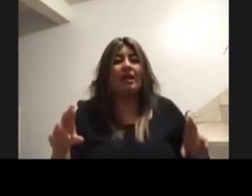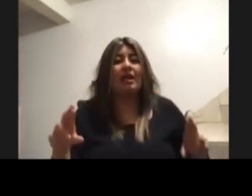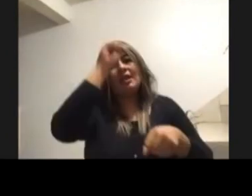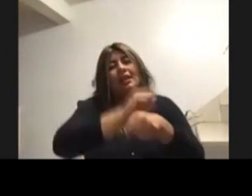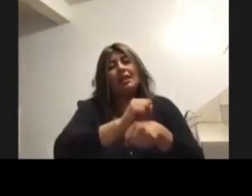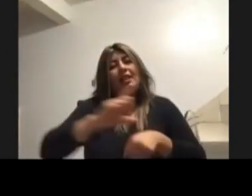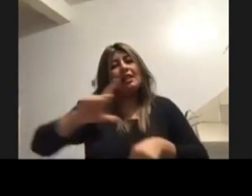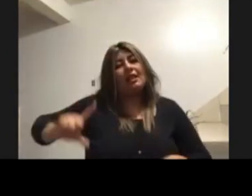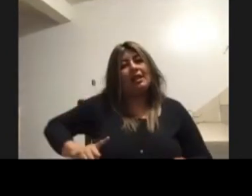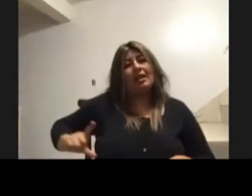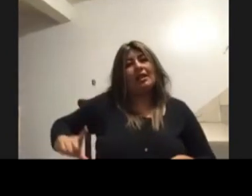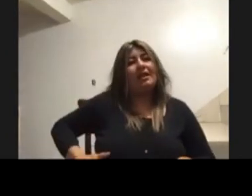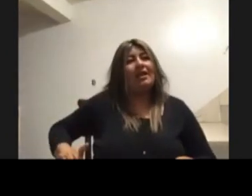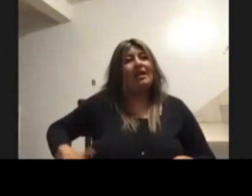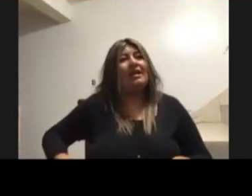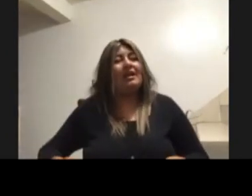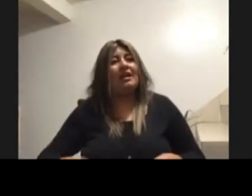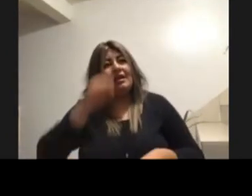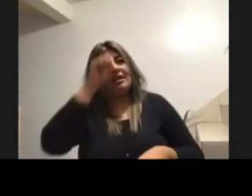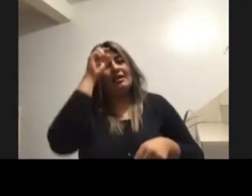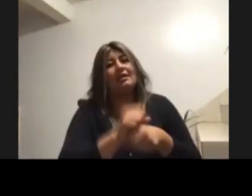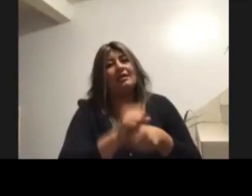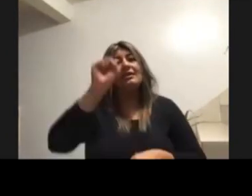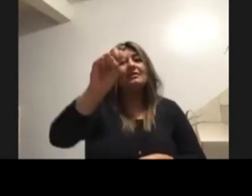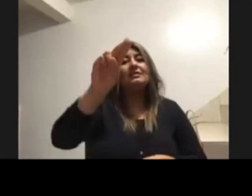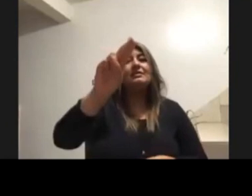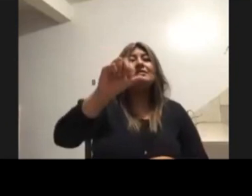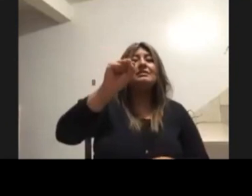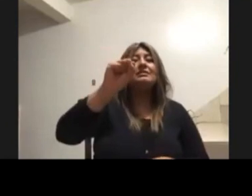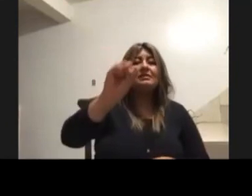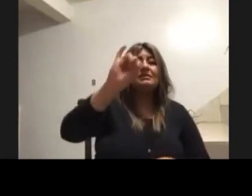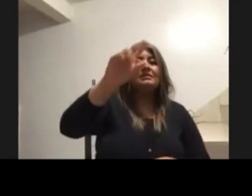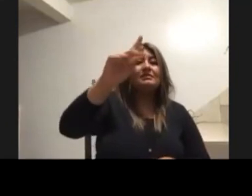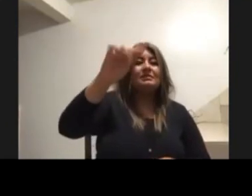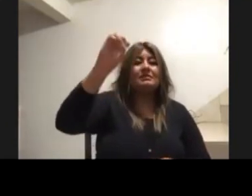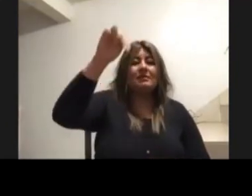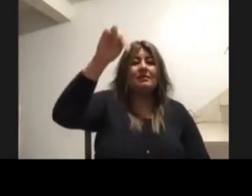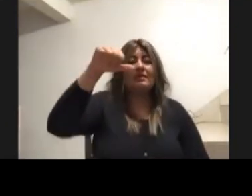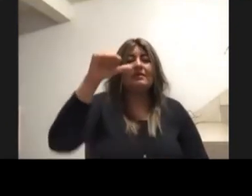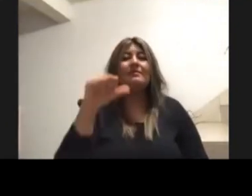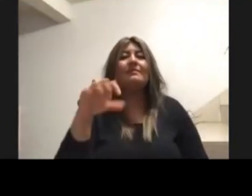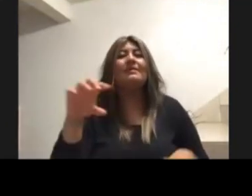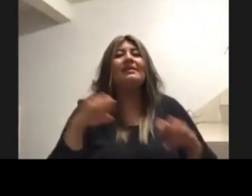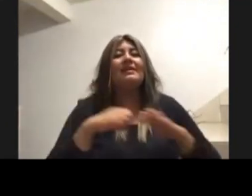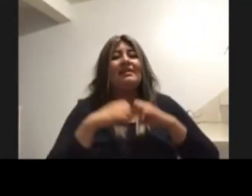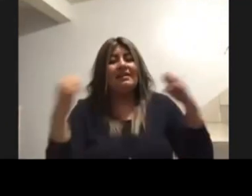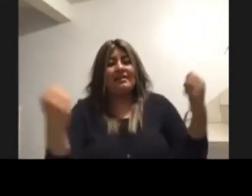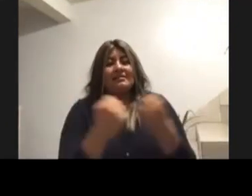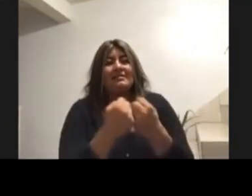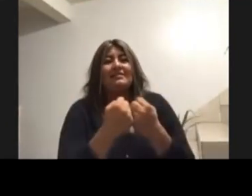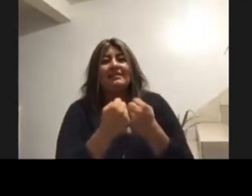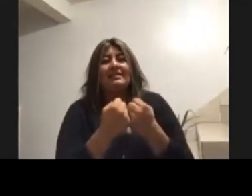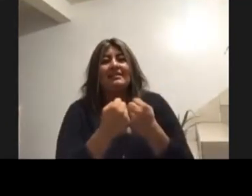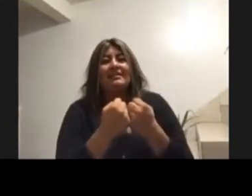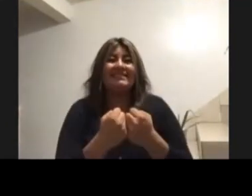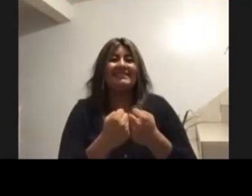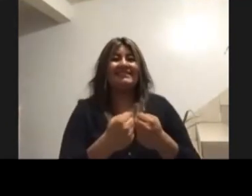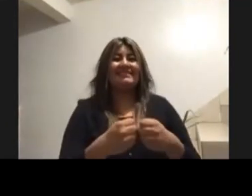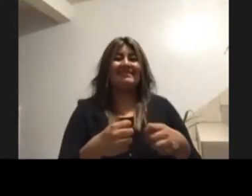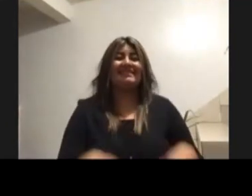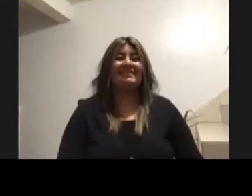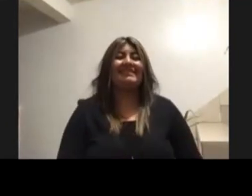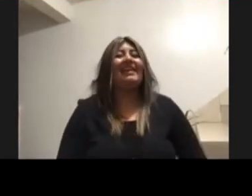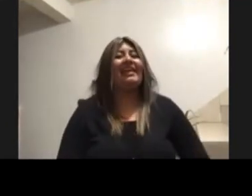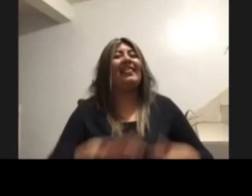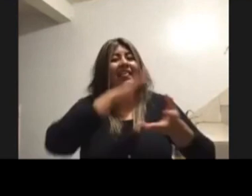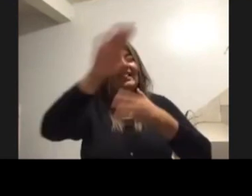Ejecutiva del CIPINA. Ambas instancias hemos organizado estos ya 12 conversatorios y decirles